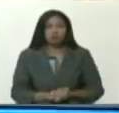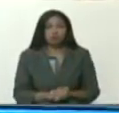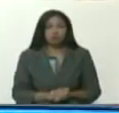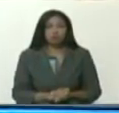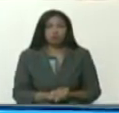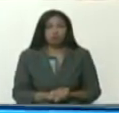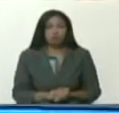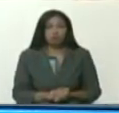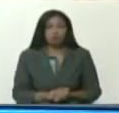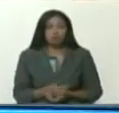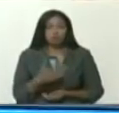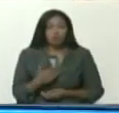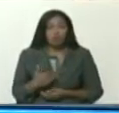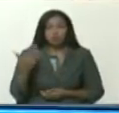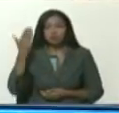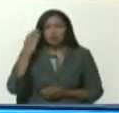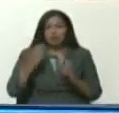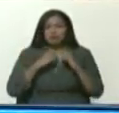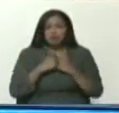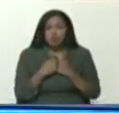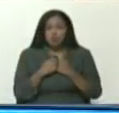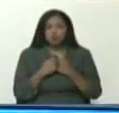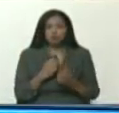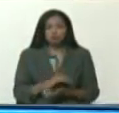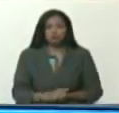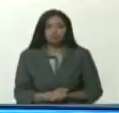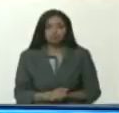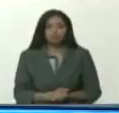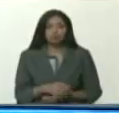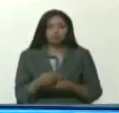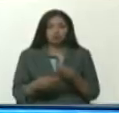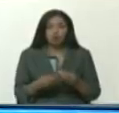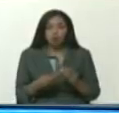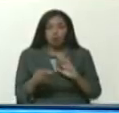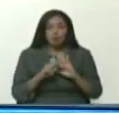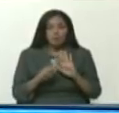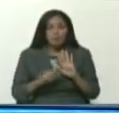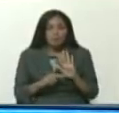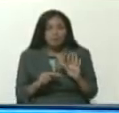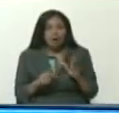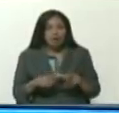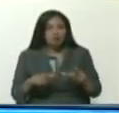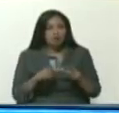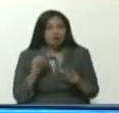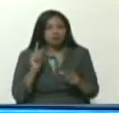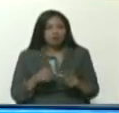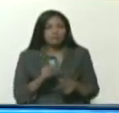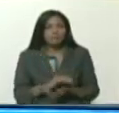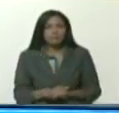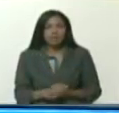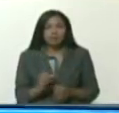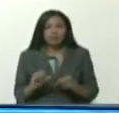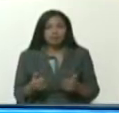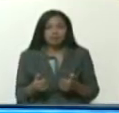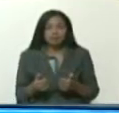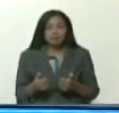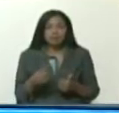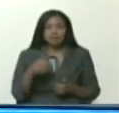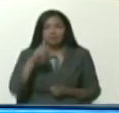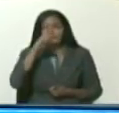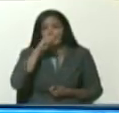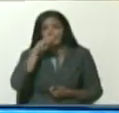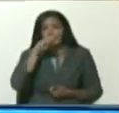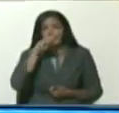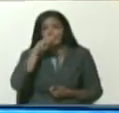Yo quisiera saber, Aristóbulo, cómo están las previsiones logísticas para el arranque del año